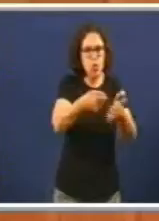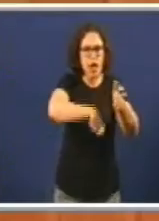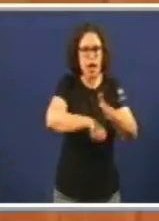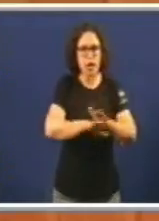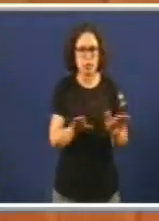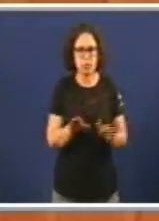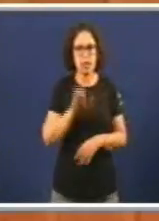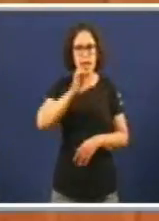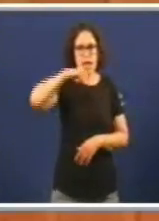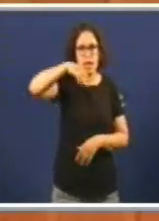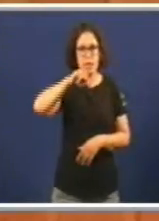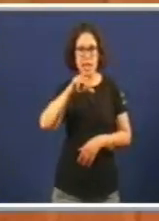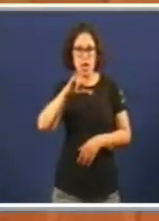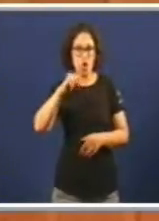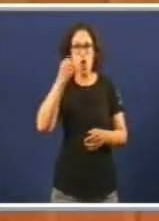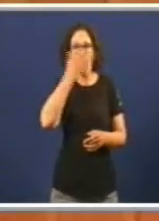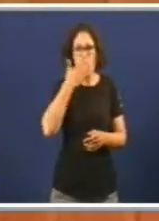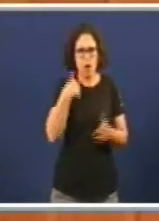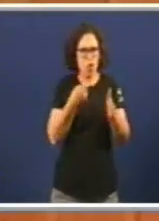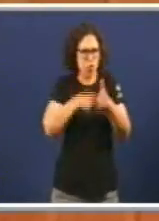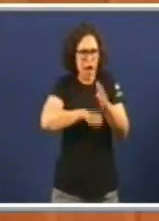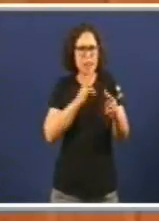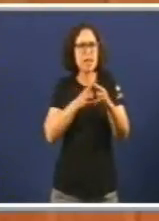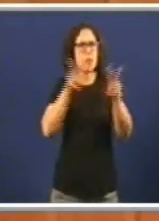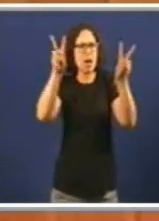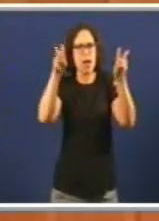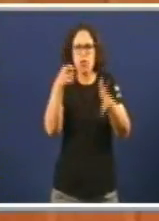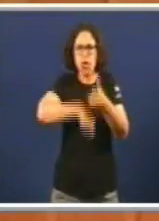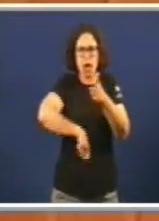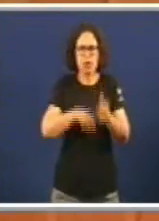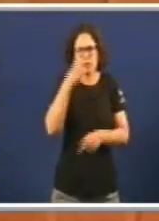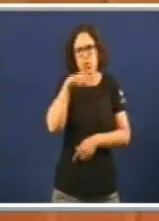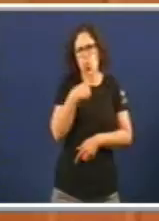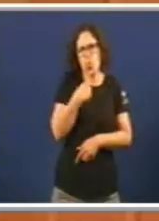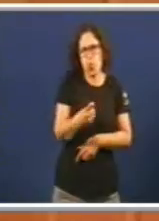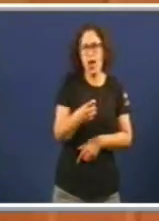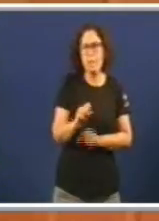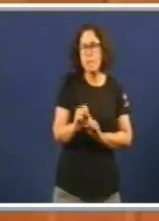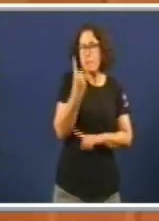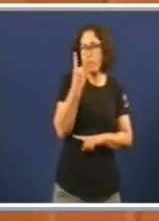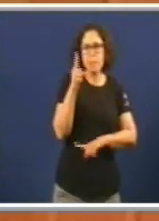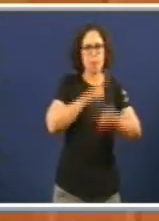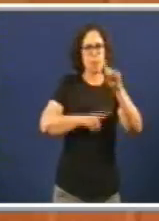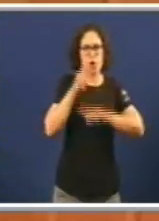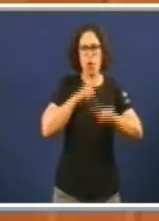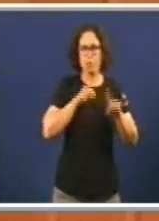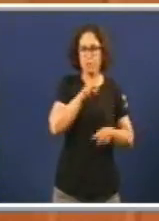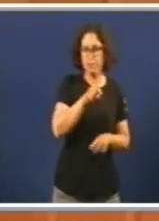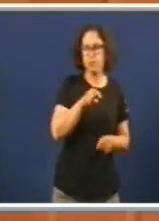Emilio Navascués pecha. Eu sei que lle costa recoñecelo porque é a orixe dos problemas, alén de que pechan